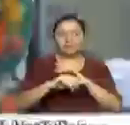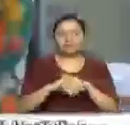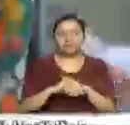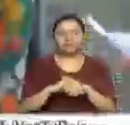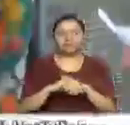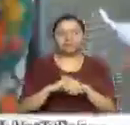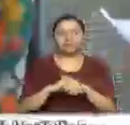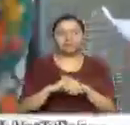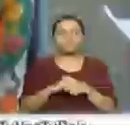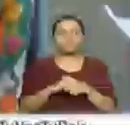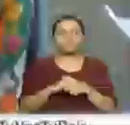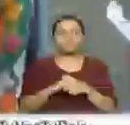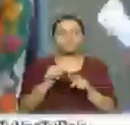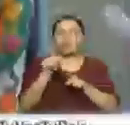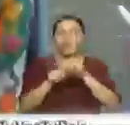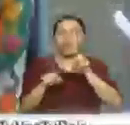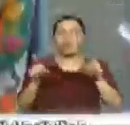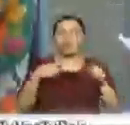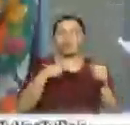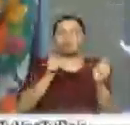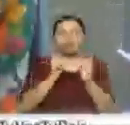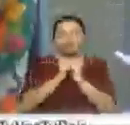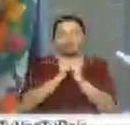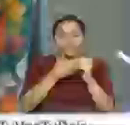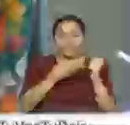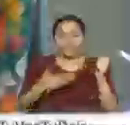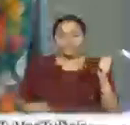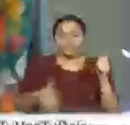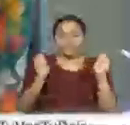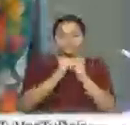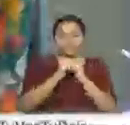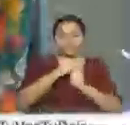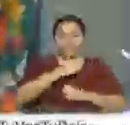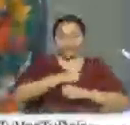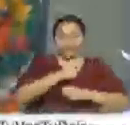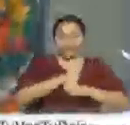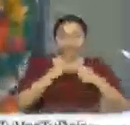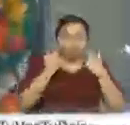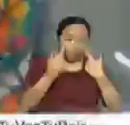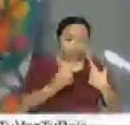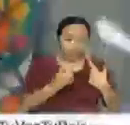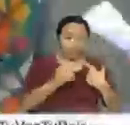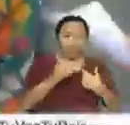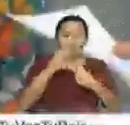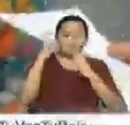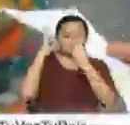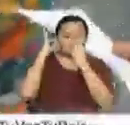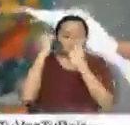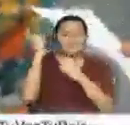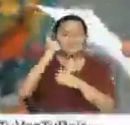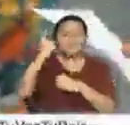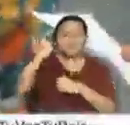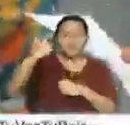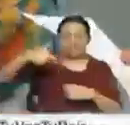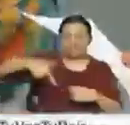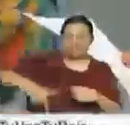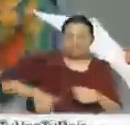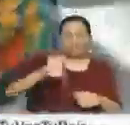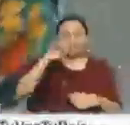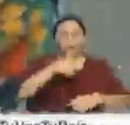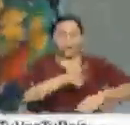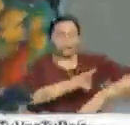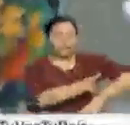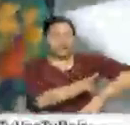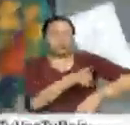Aquellos que deban estar cerca del presidente, que deban estar armamento, obviamente tendrán que ser